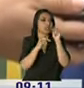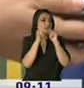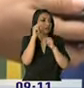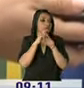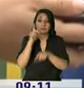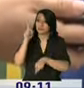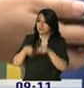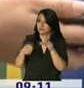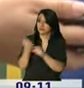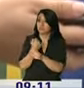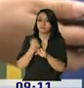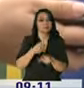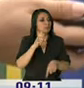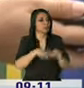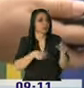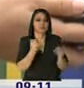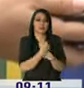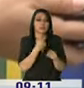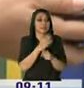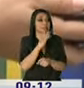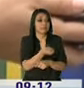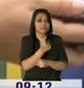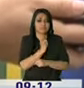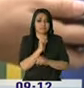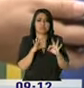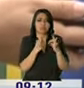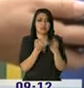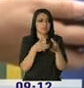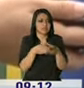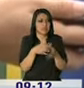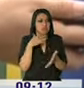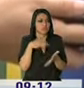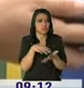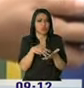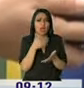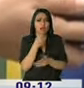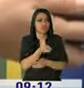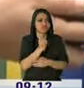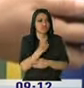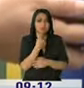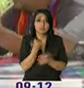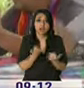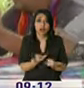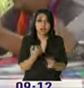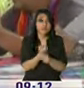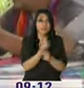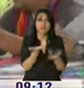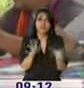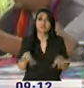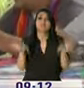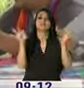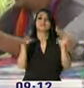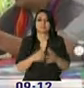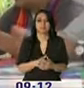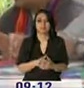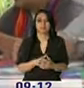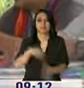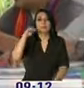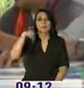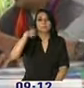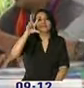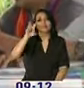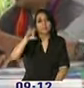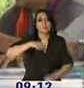trabajar, nosotros hemos dependido de él, siempre hemos estudiado y todo, y ahorita nos vemos afectados todos. Este martes 30, la Confederación